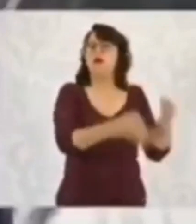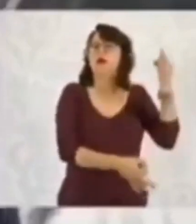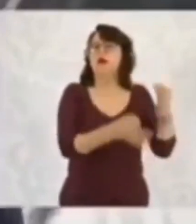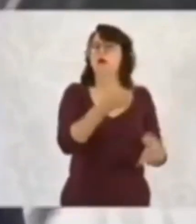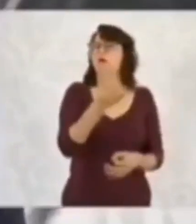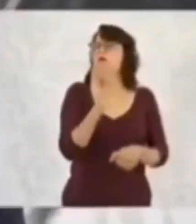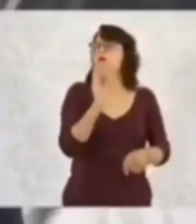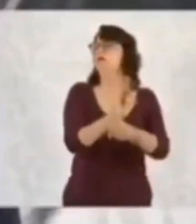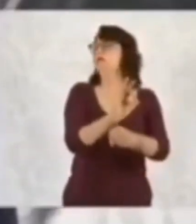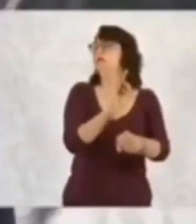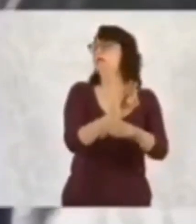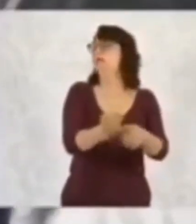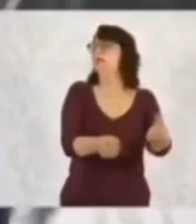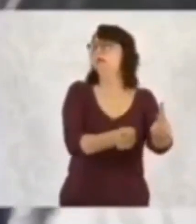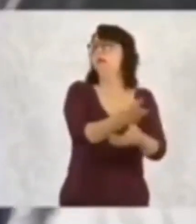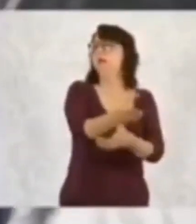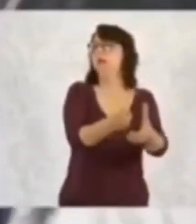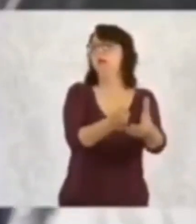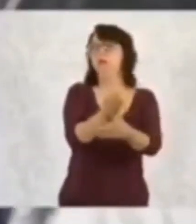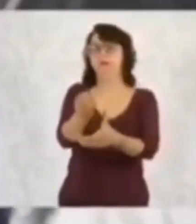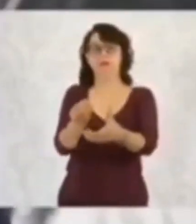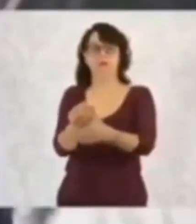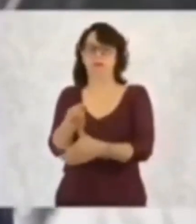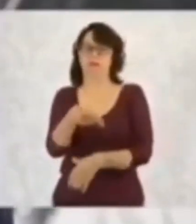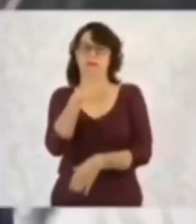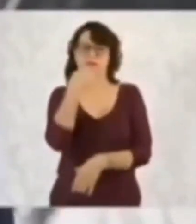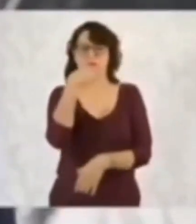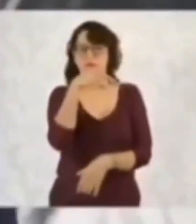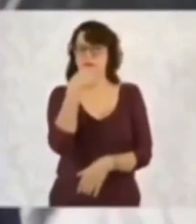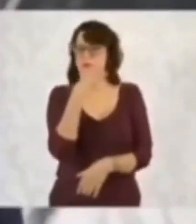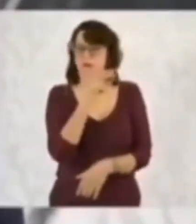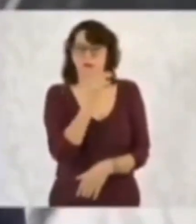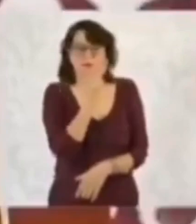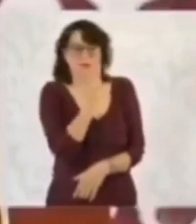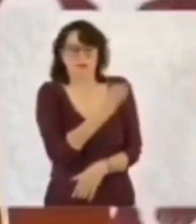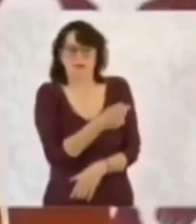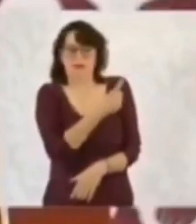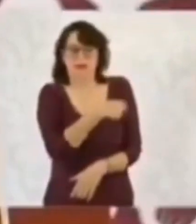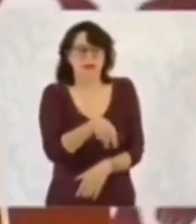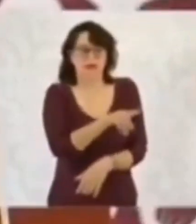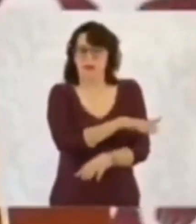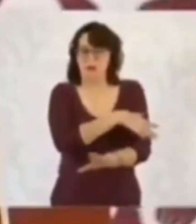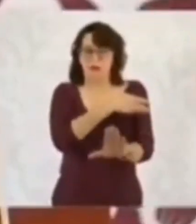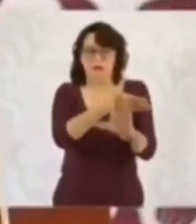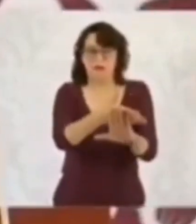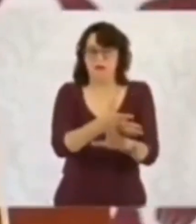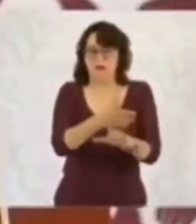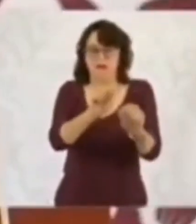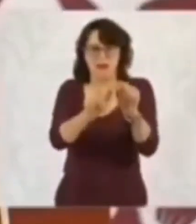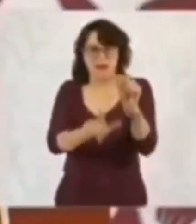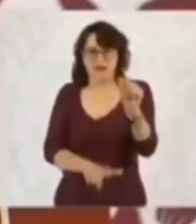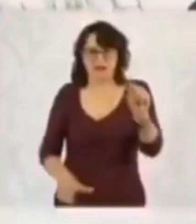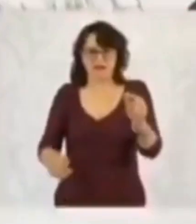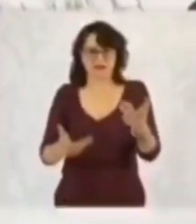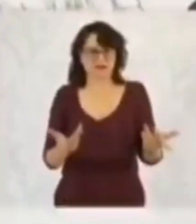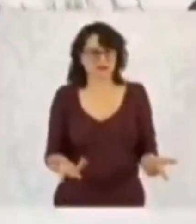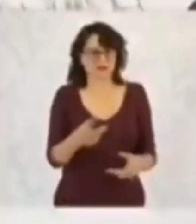justicia, tomen determinaciones para favorecer a los delincuentes. El Gabinete de